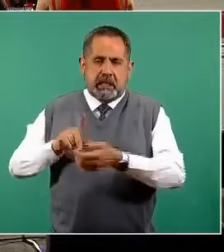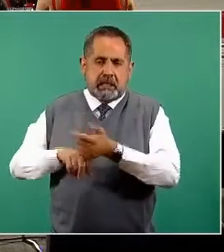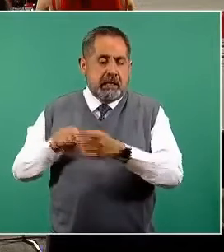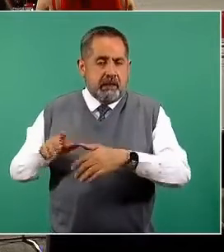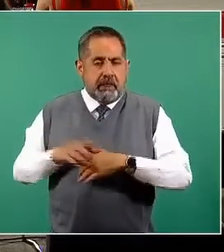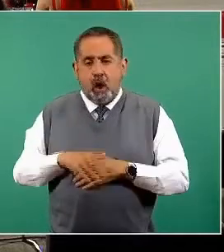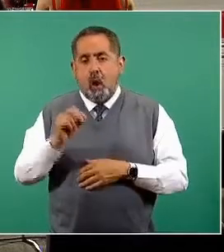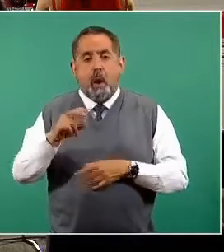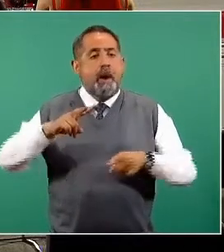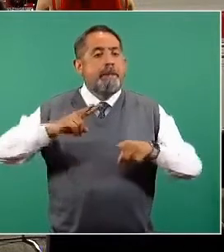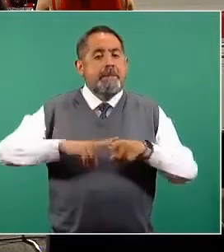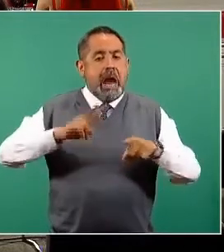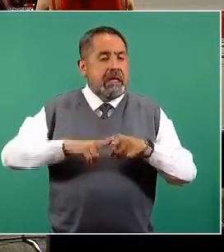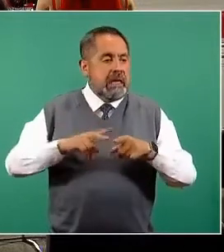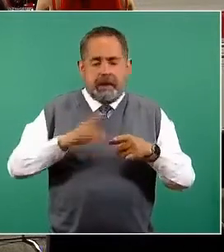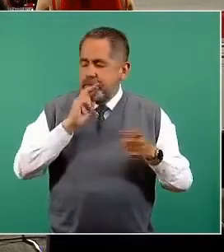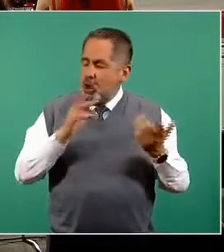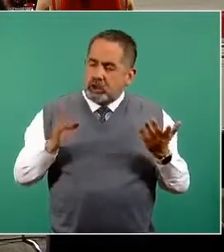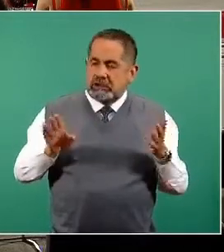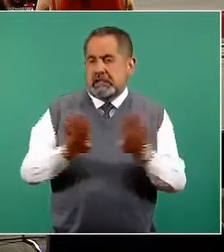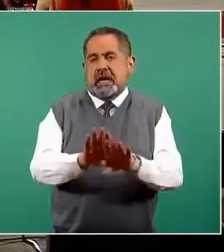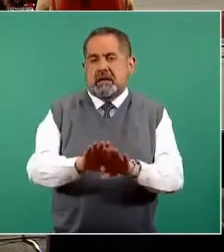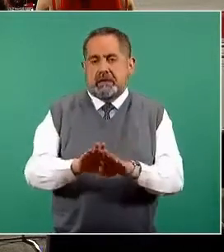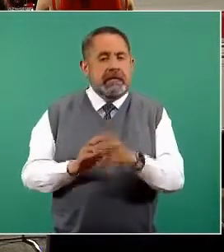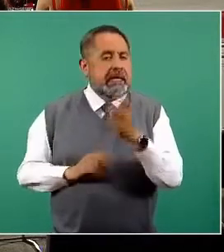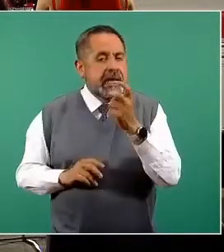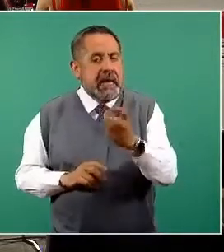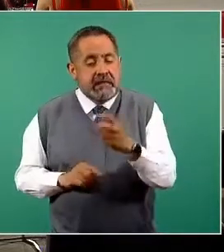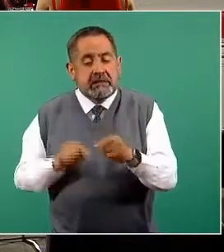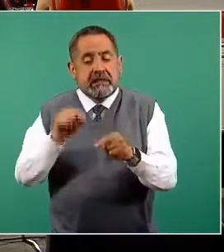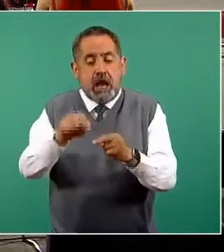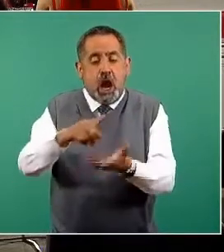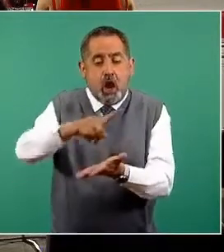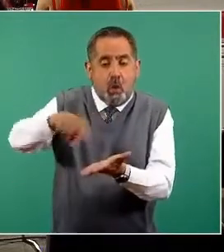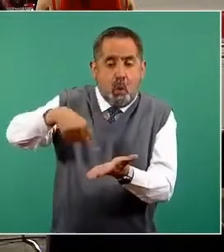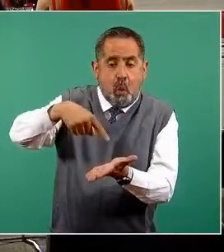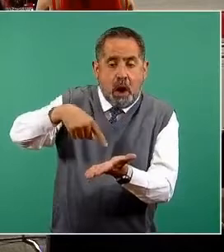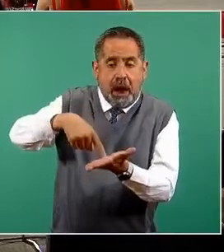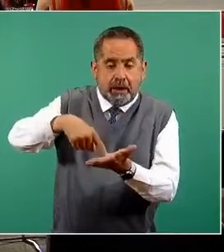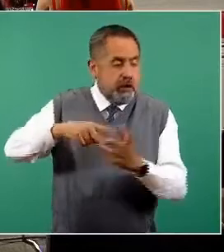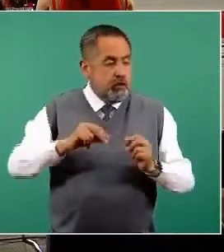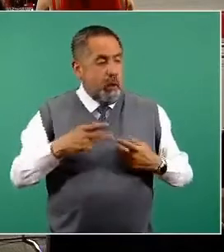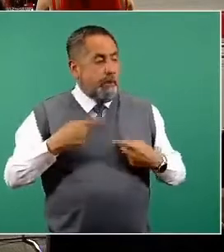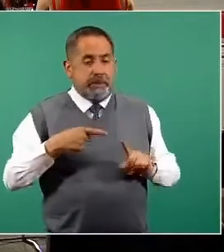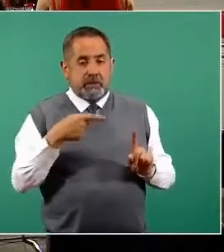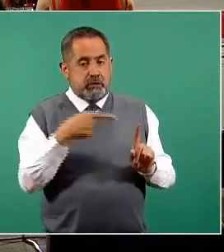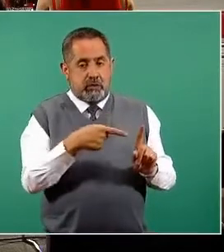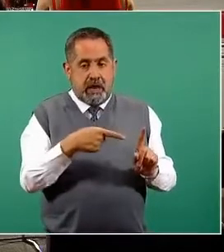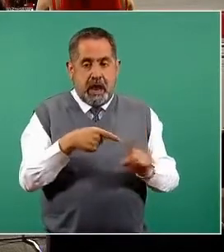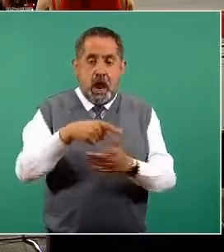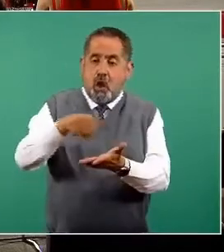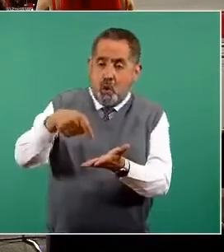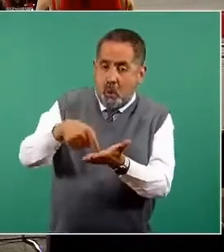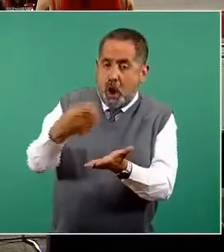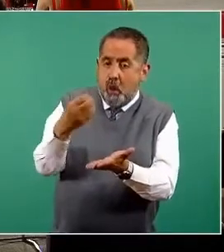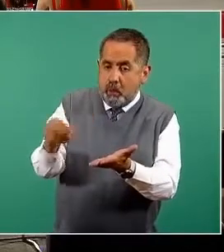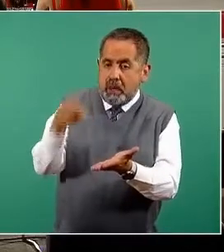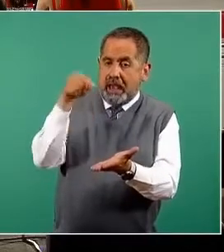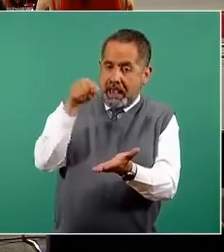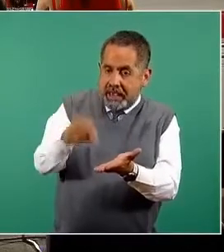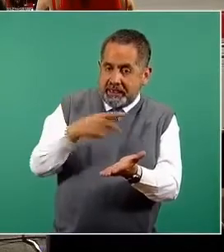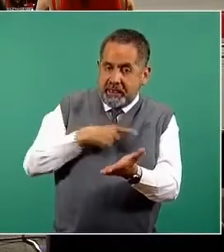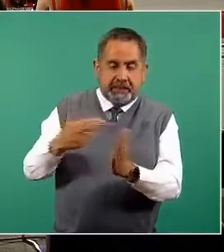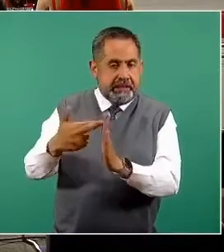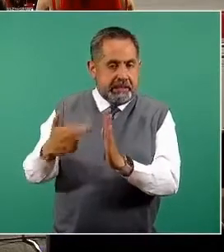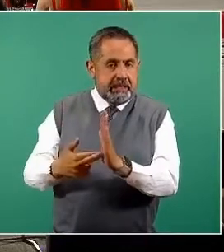entonces, o un parque. Entonces, ese es el sujeto obligado, como se dice en términos legales. ¿Por qué razón hicimos esto?